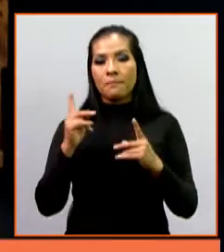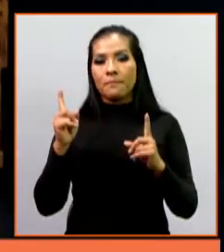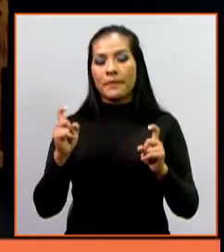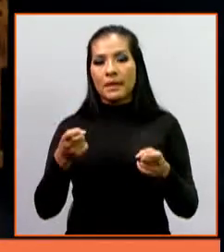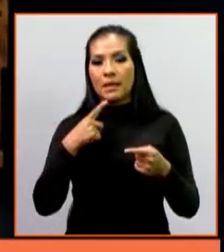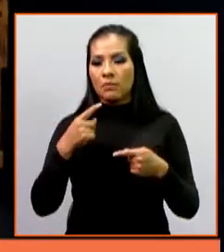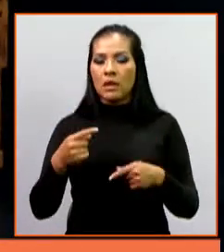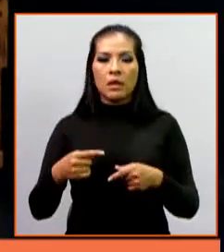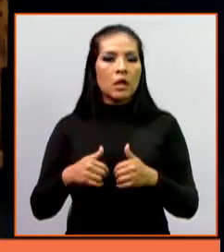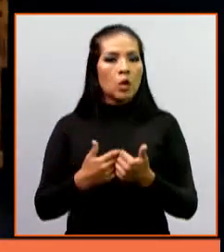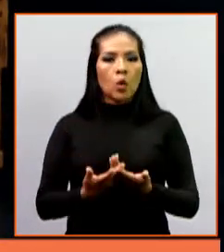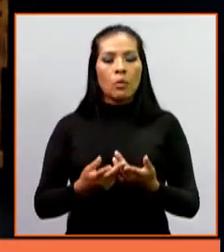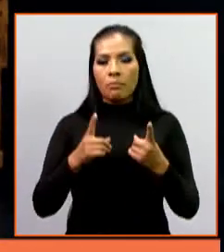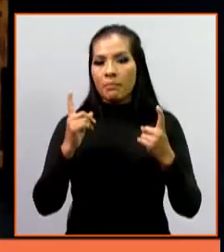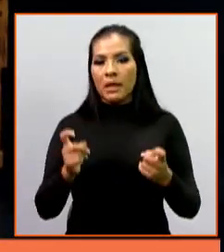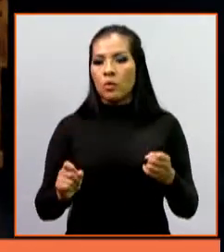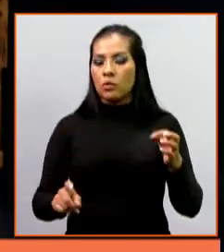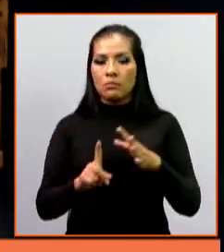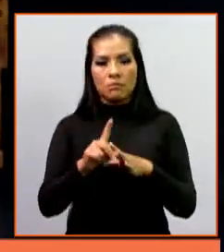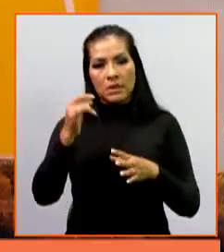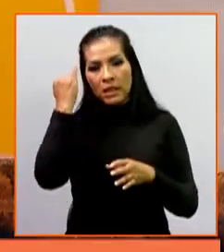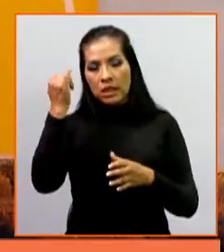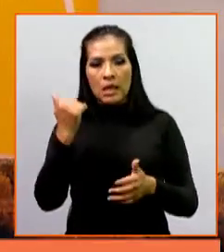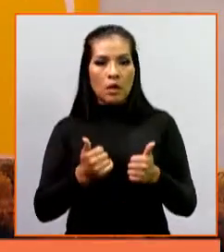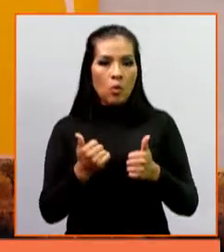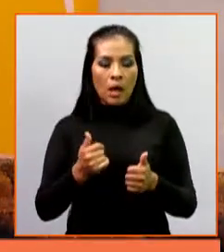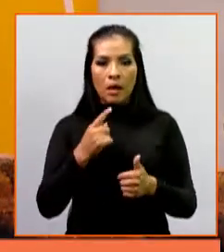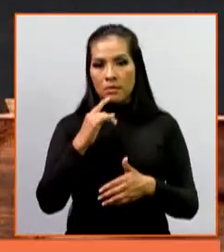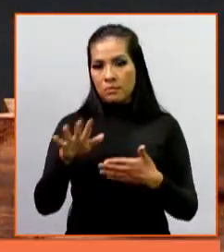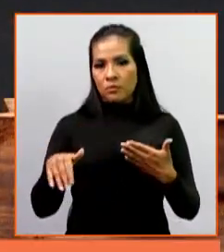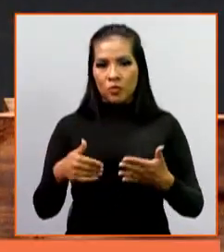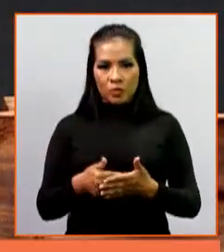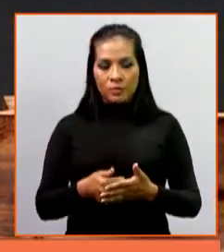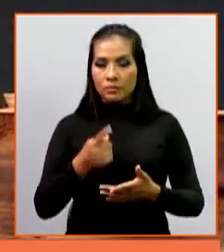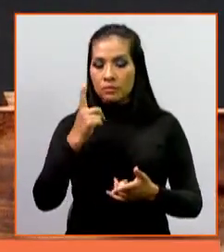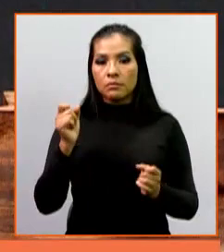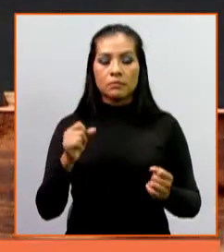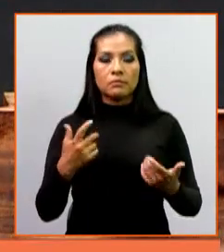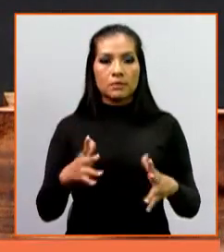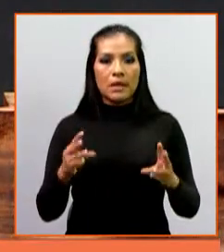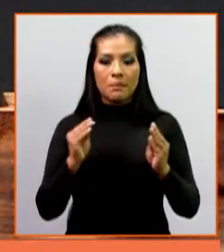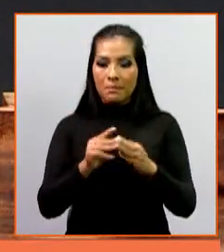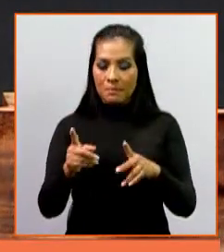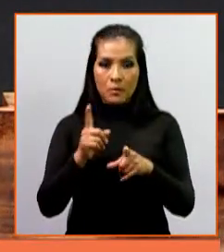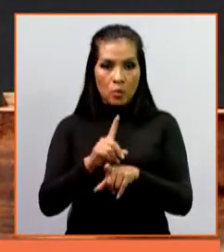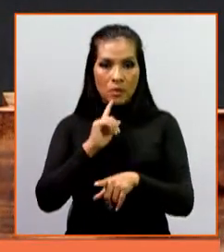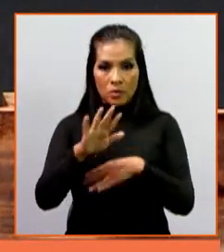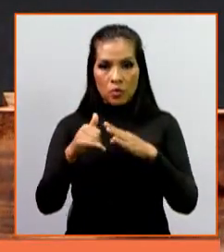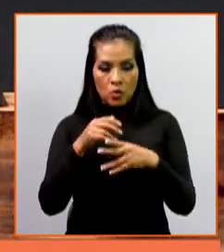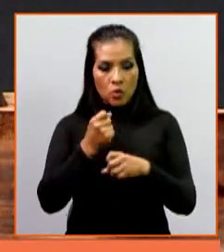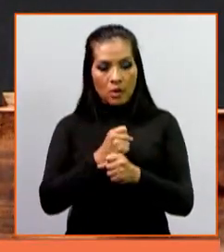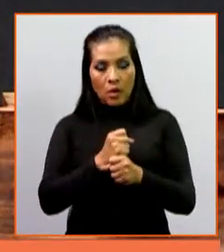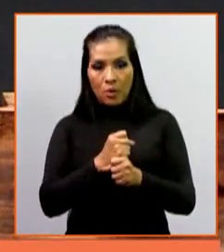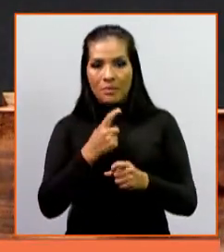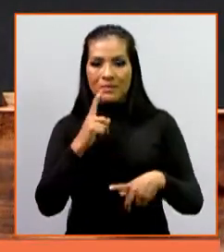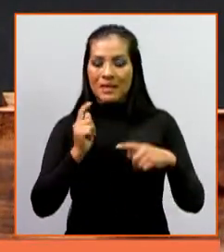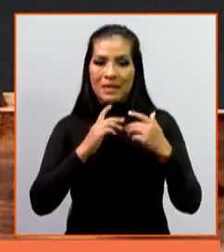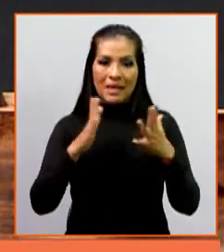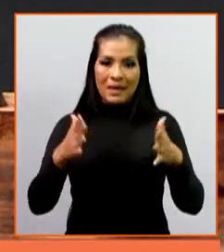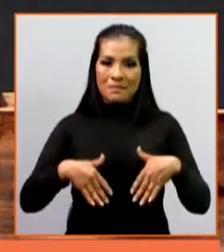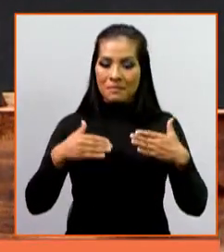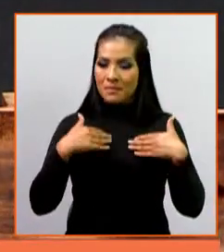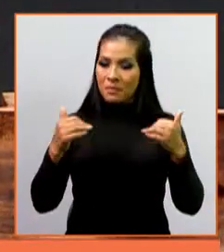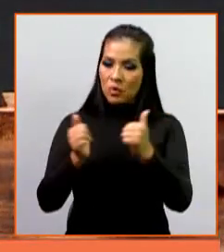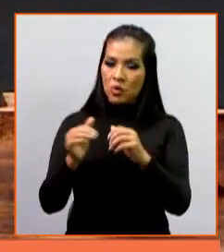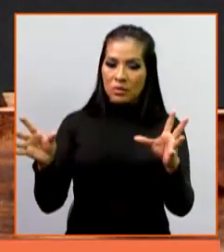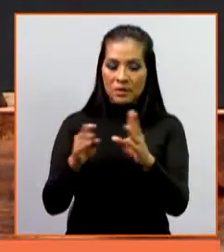qué preguntas sales? ¿Qué te estás contestando? Yo sentí la obra mucho más viva cuando se empezó a hacer esto de teatro y asamblea, o sea, porque hicimos